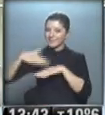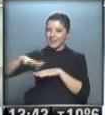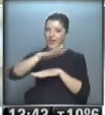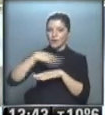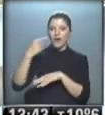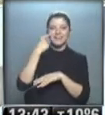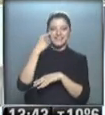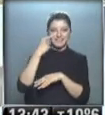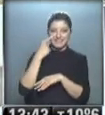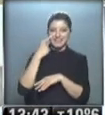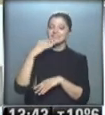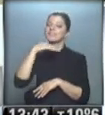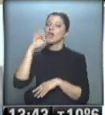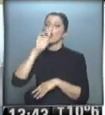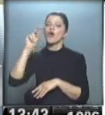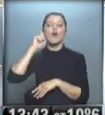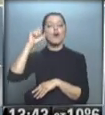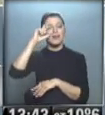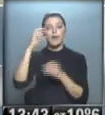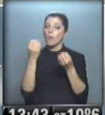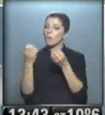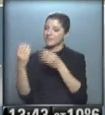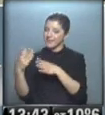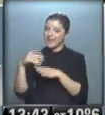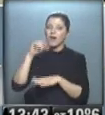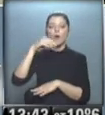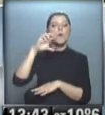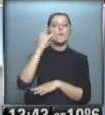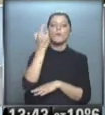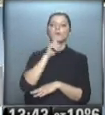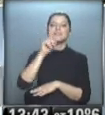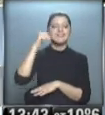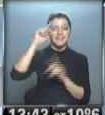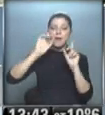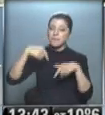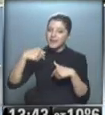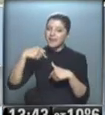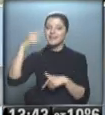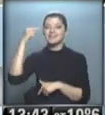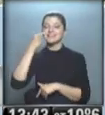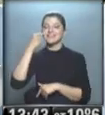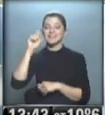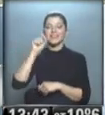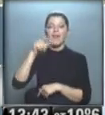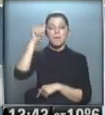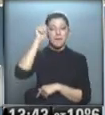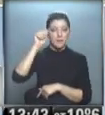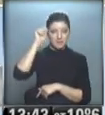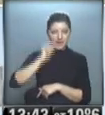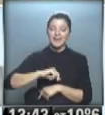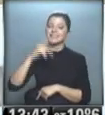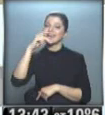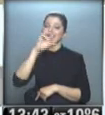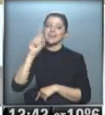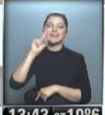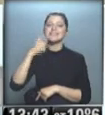intendente Jorge Cómo estás Cómo estás Gustavo pul intendente de mar del plata Cristina cómo están